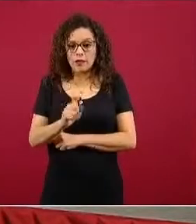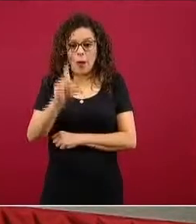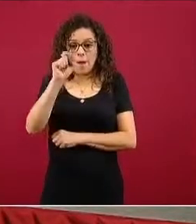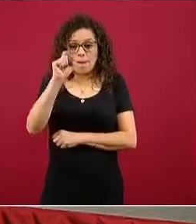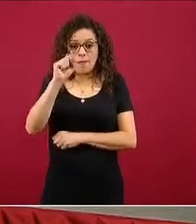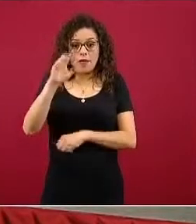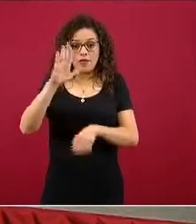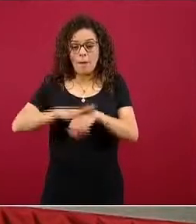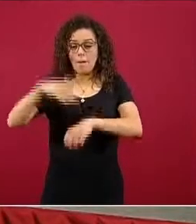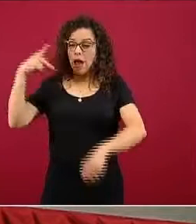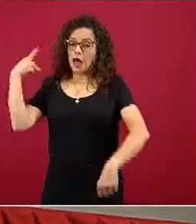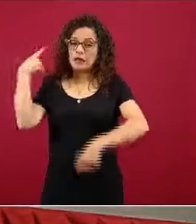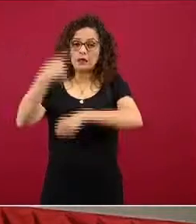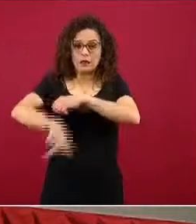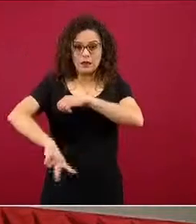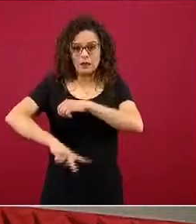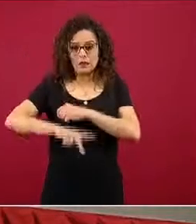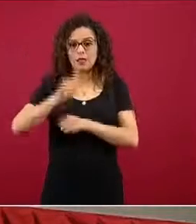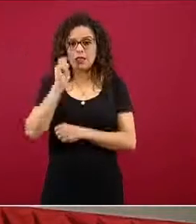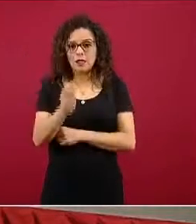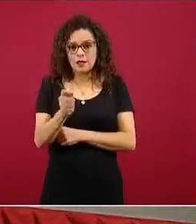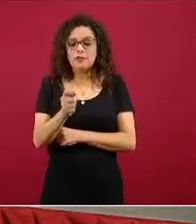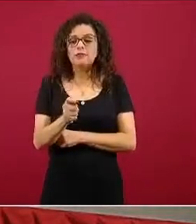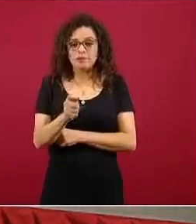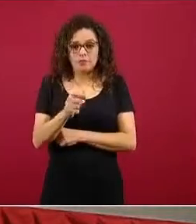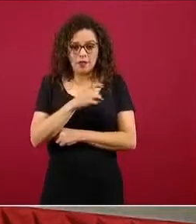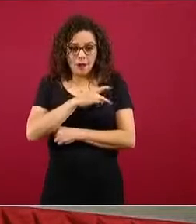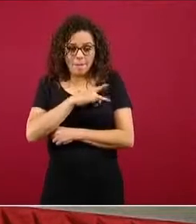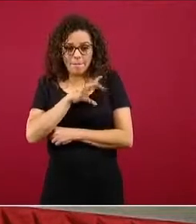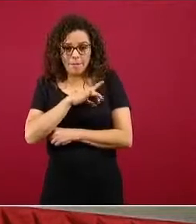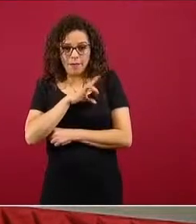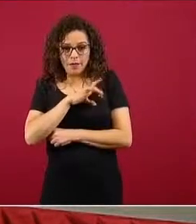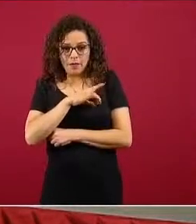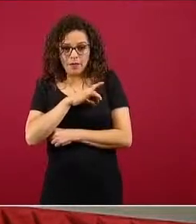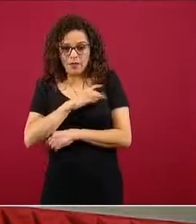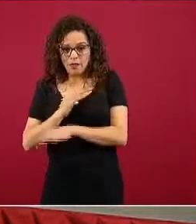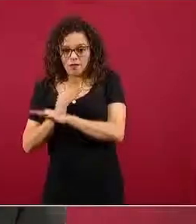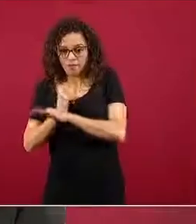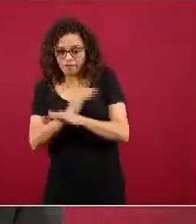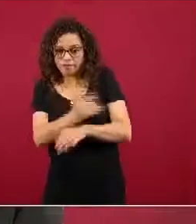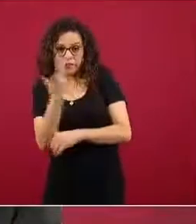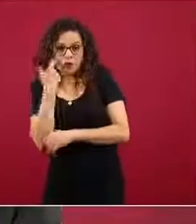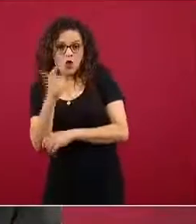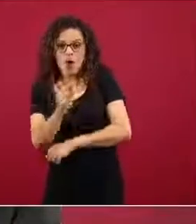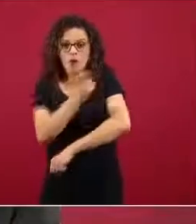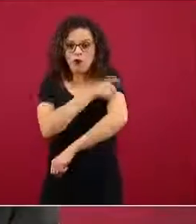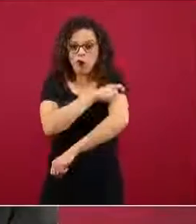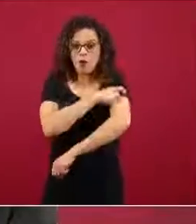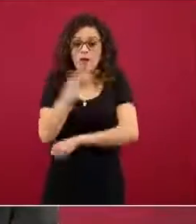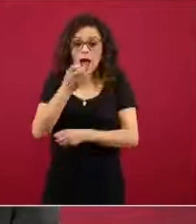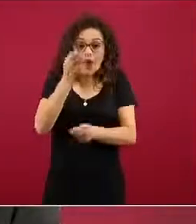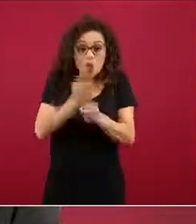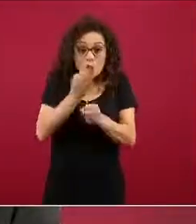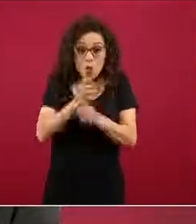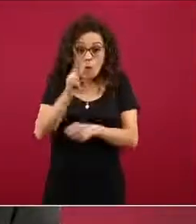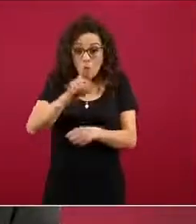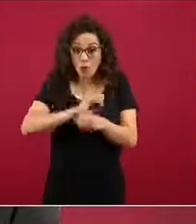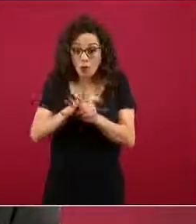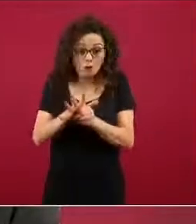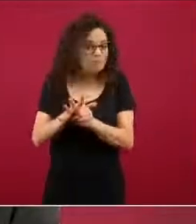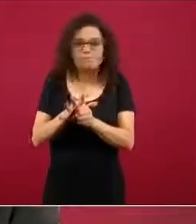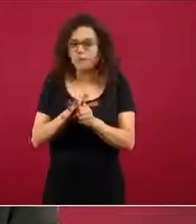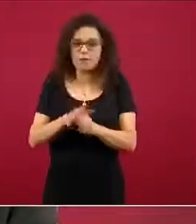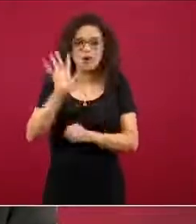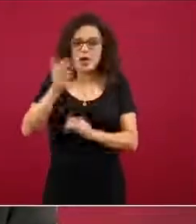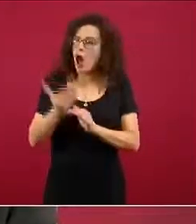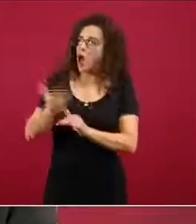humanidad la fobia o resistencia a las vacunas. Esto no de ahorita, no del COVID, sino de tiempo